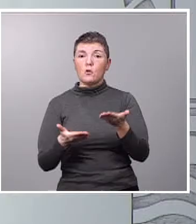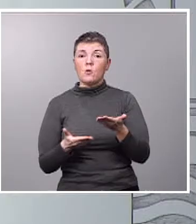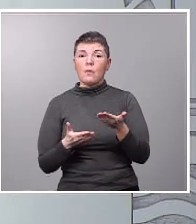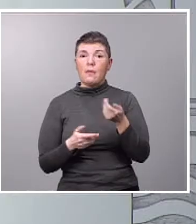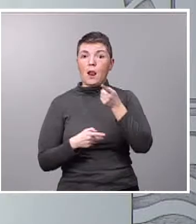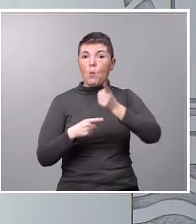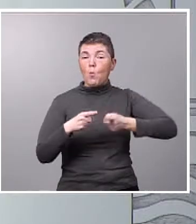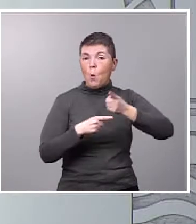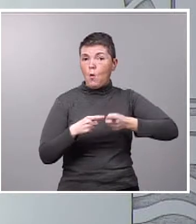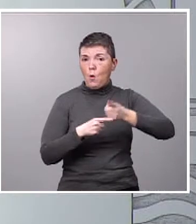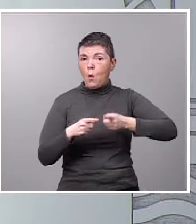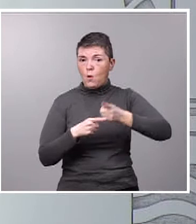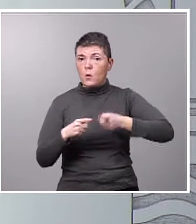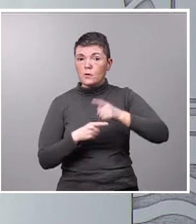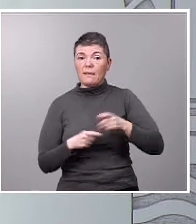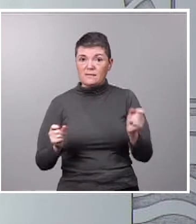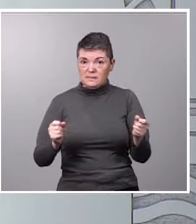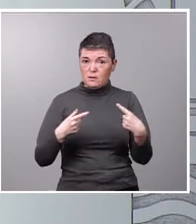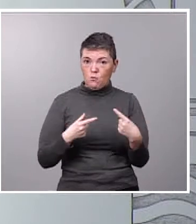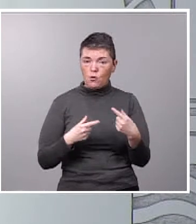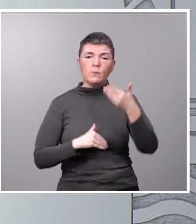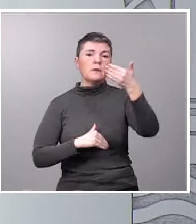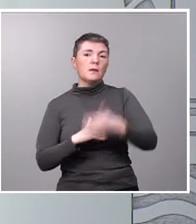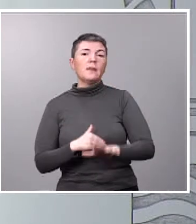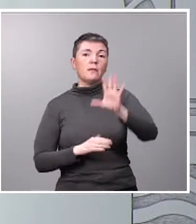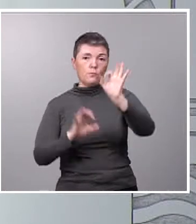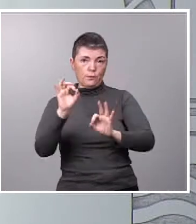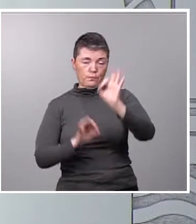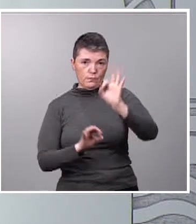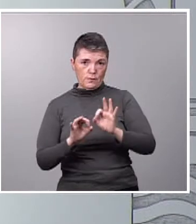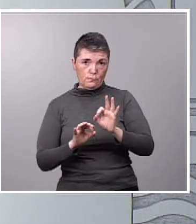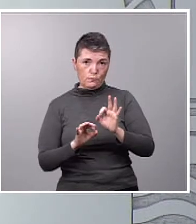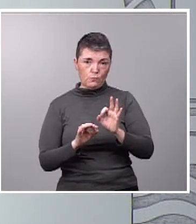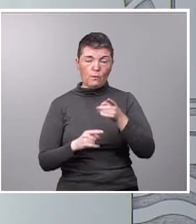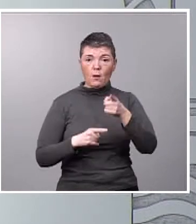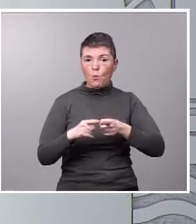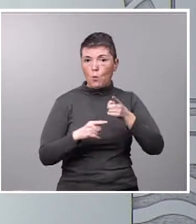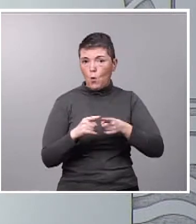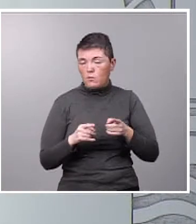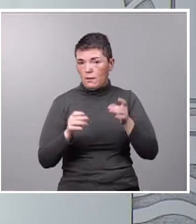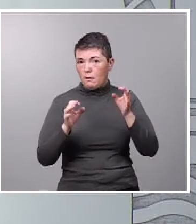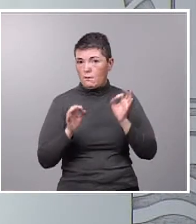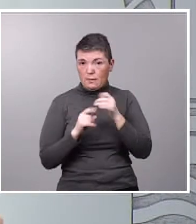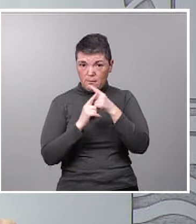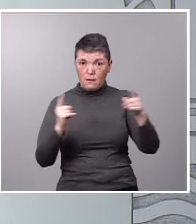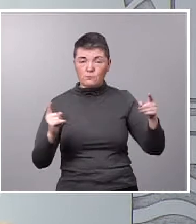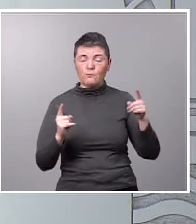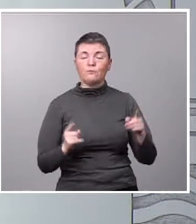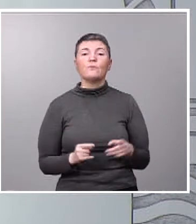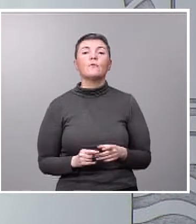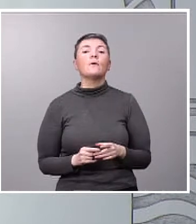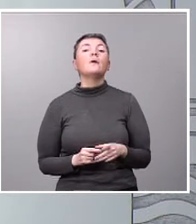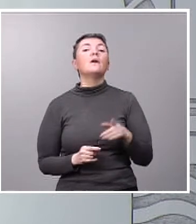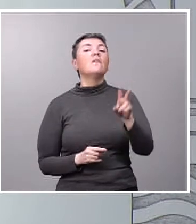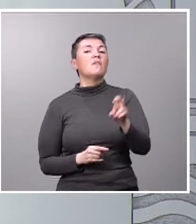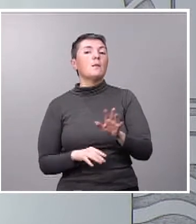prima del seguro con un límite del 5% de la cuota de la renta anual y que va a servir para que